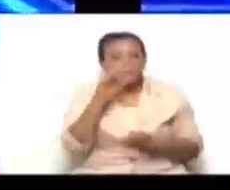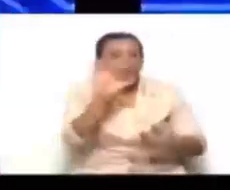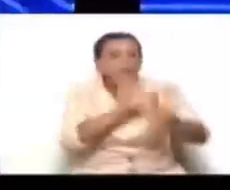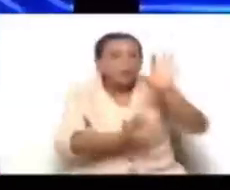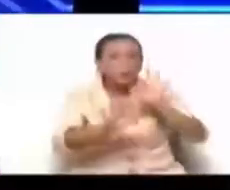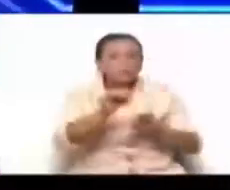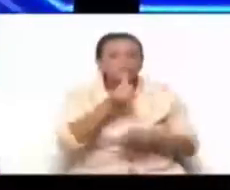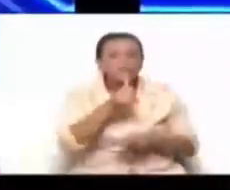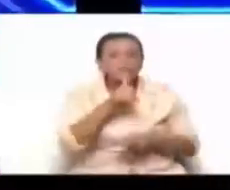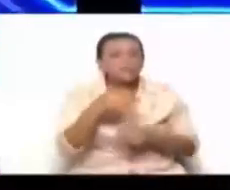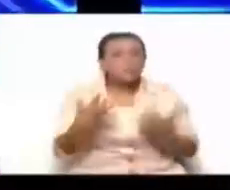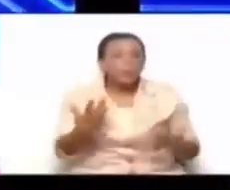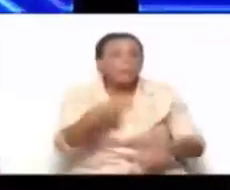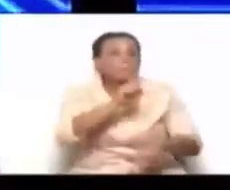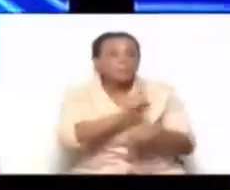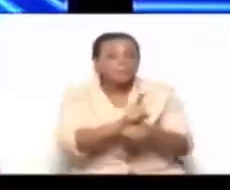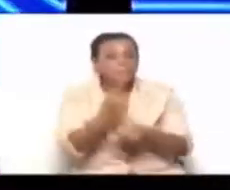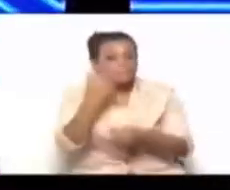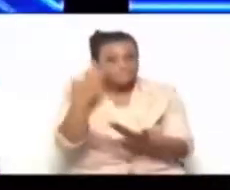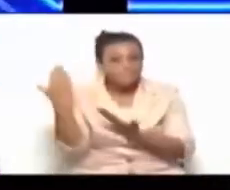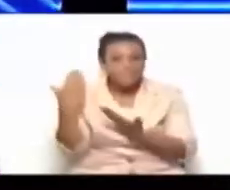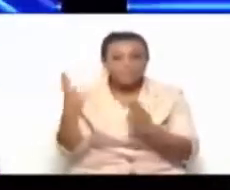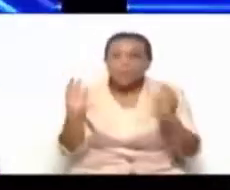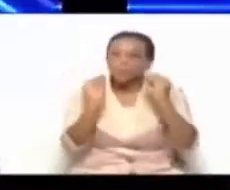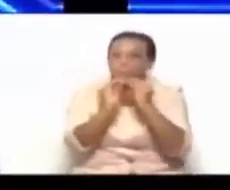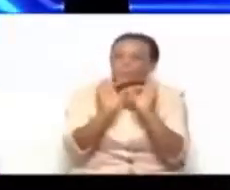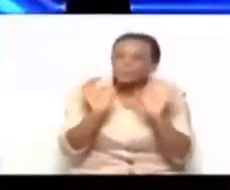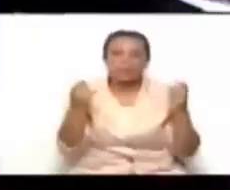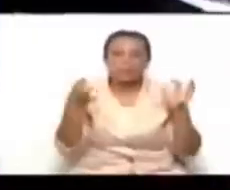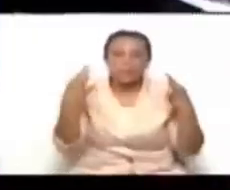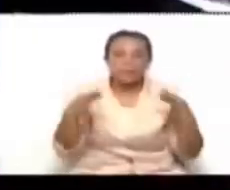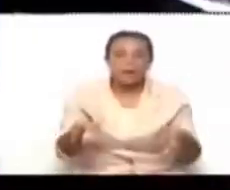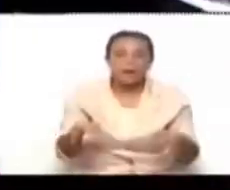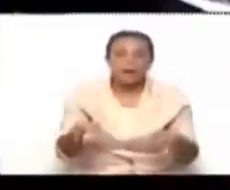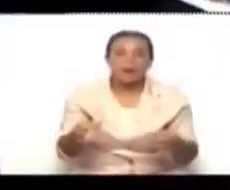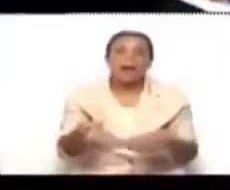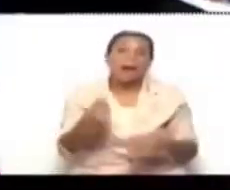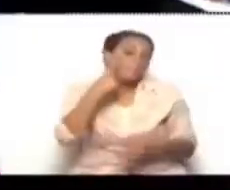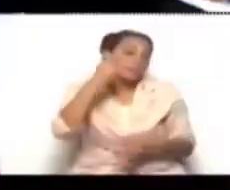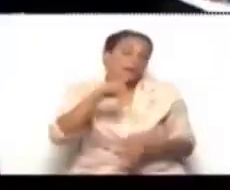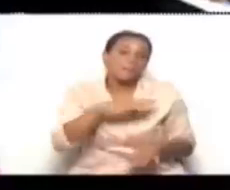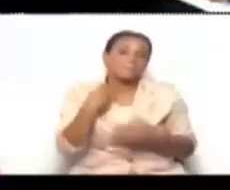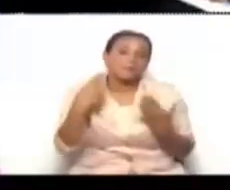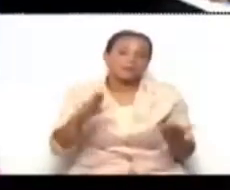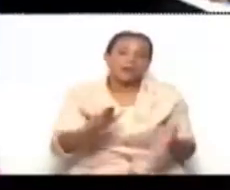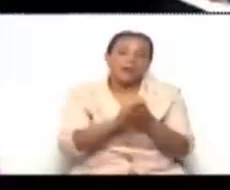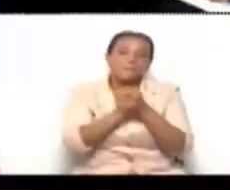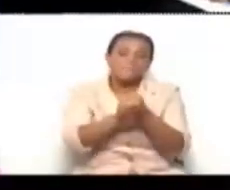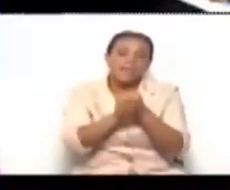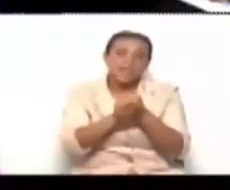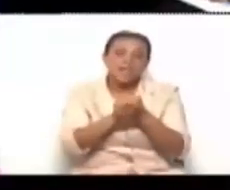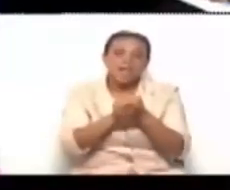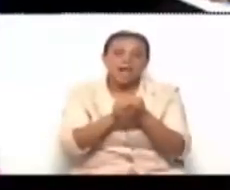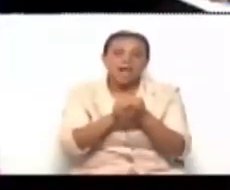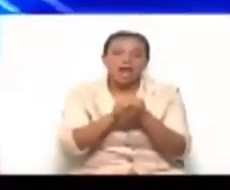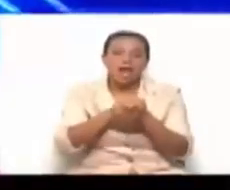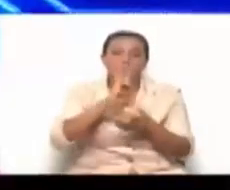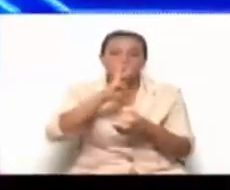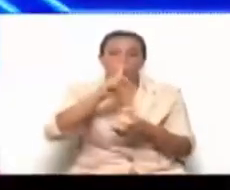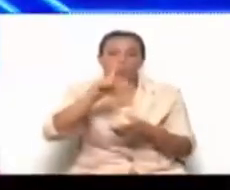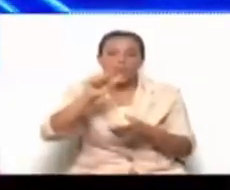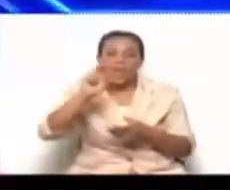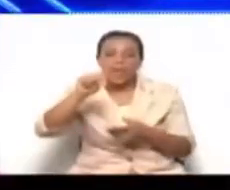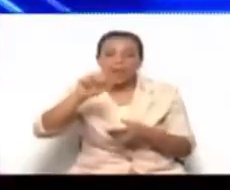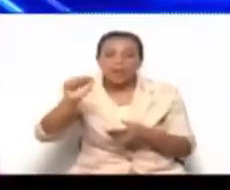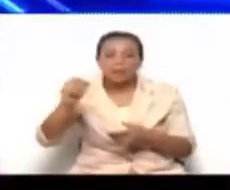como noticia principal y estamos en el mismo tema. Mira, murió mi amigo Willan de la Homba. Fuimos fundadores,